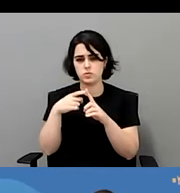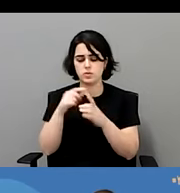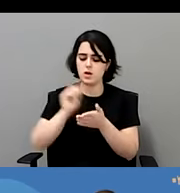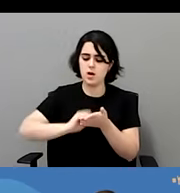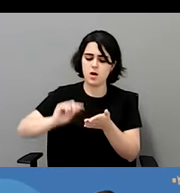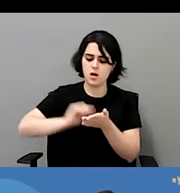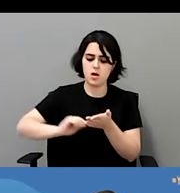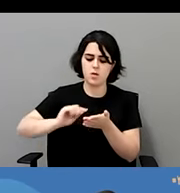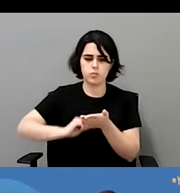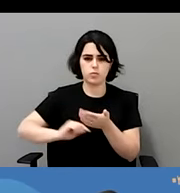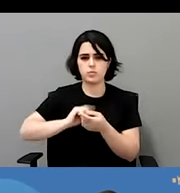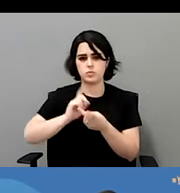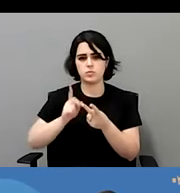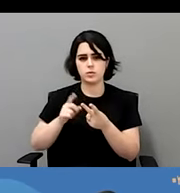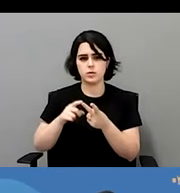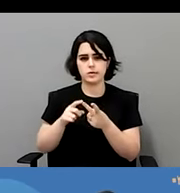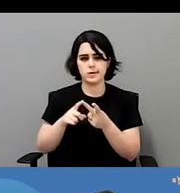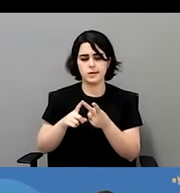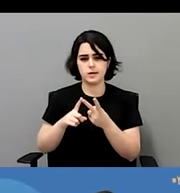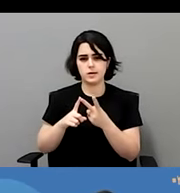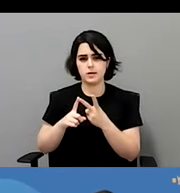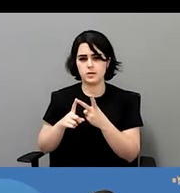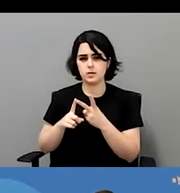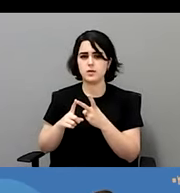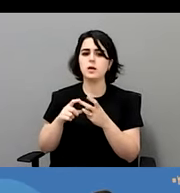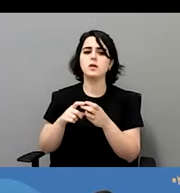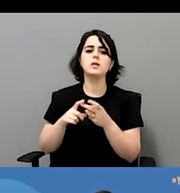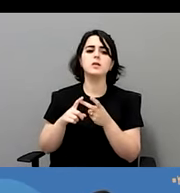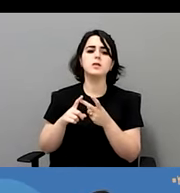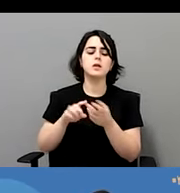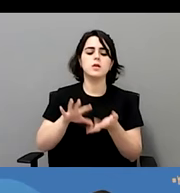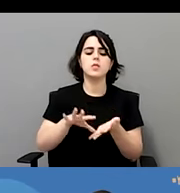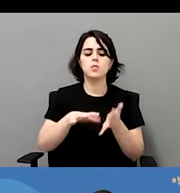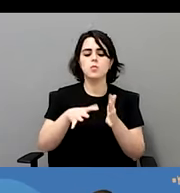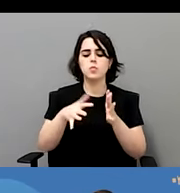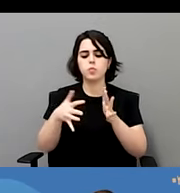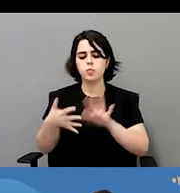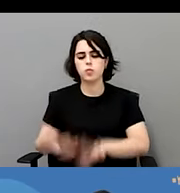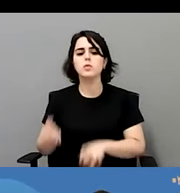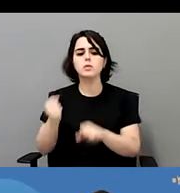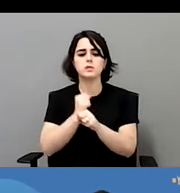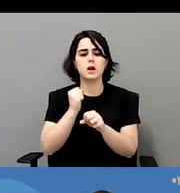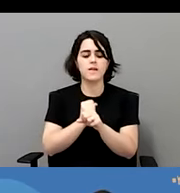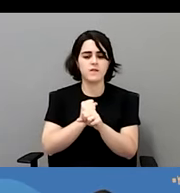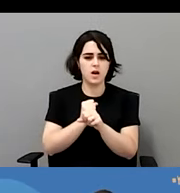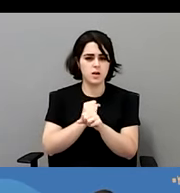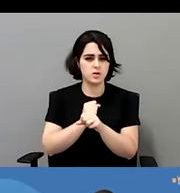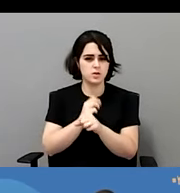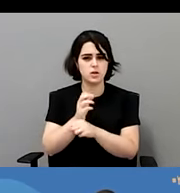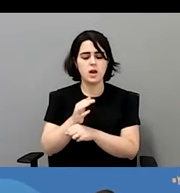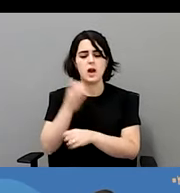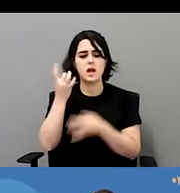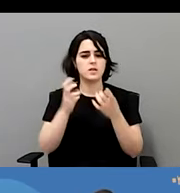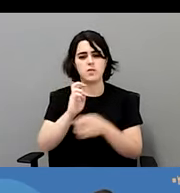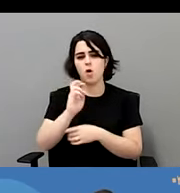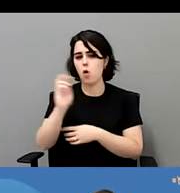apunte, transcripción de trabajo y otras tareas que requieran